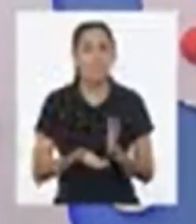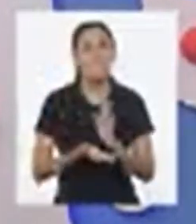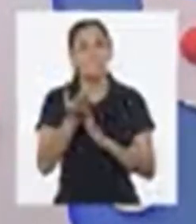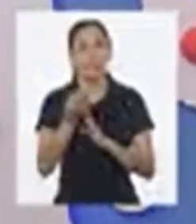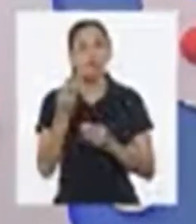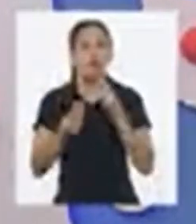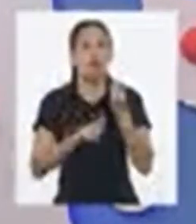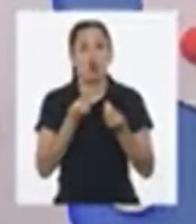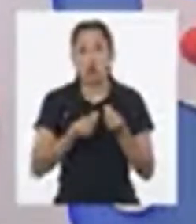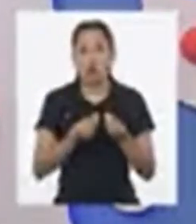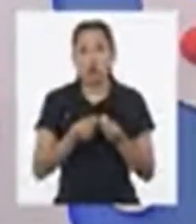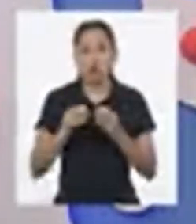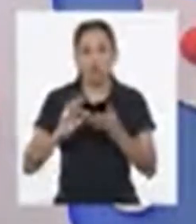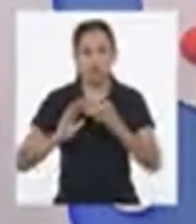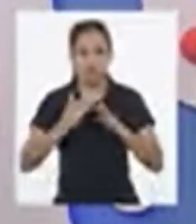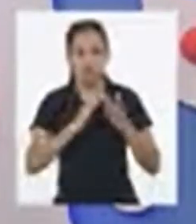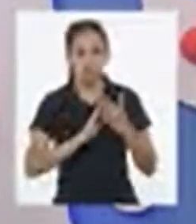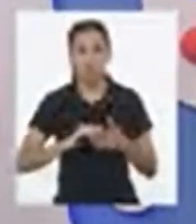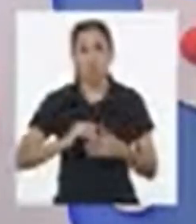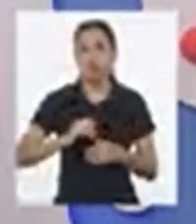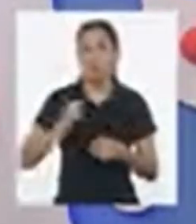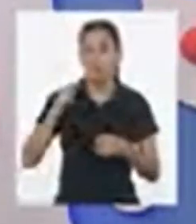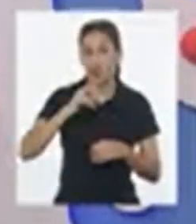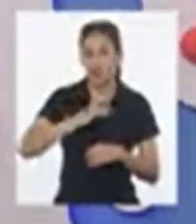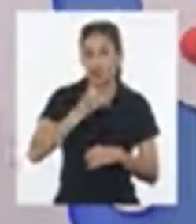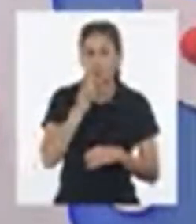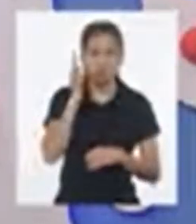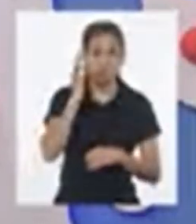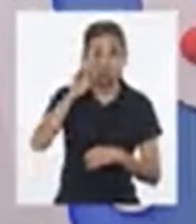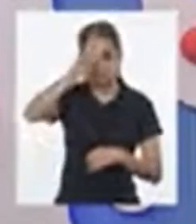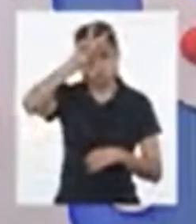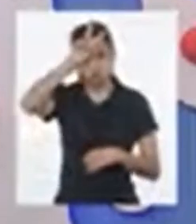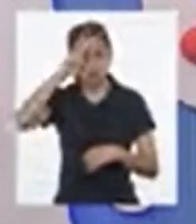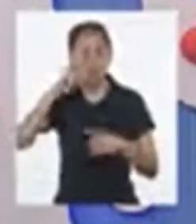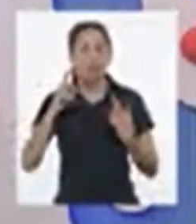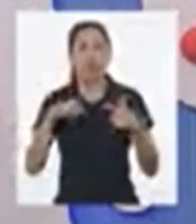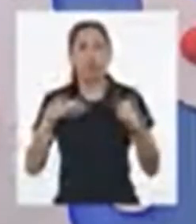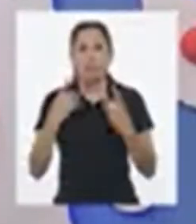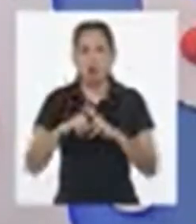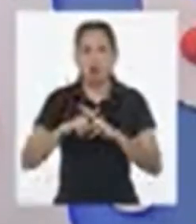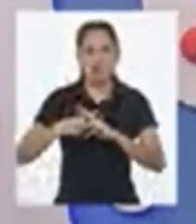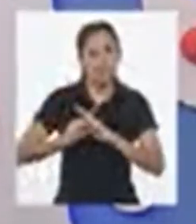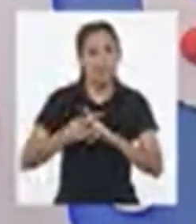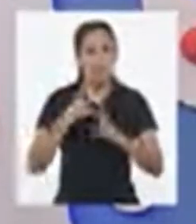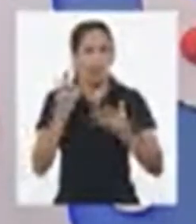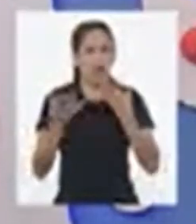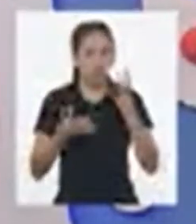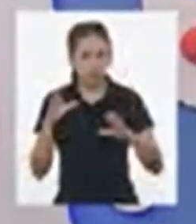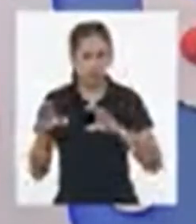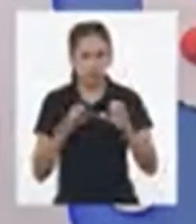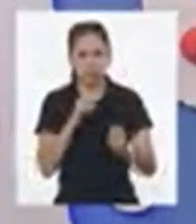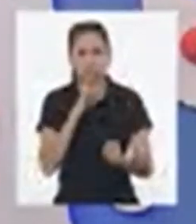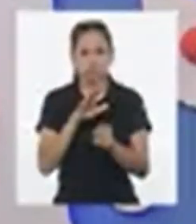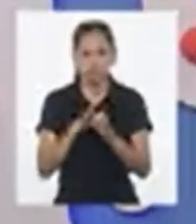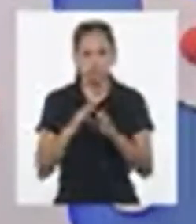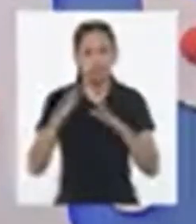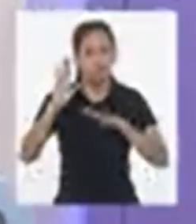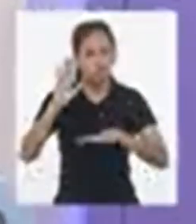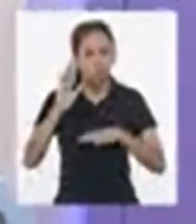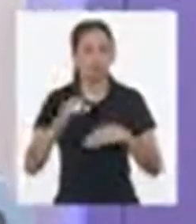sobre cómo se organizó la sociedad inca nos ayudará a proponer compromisos para construir una mejor